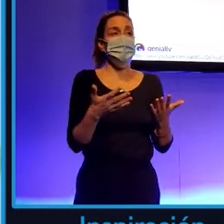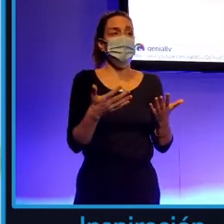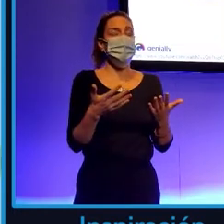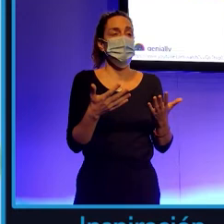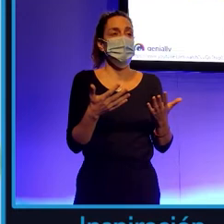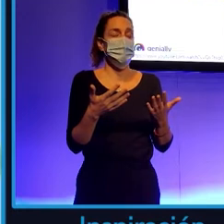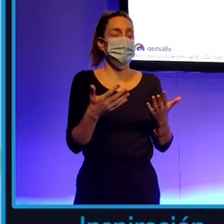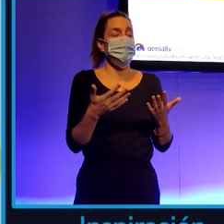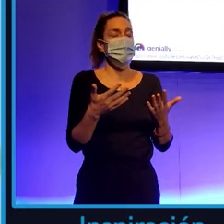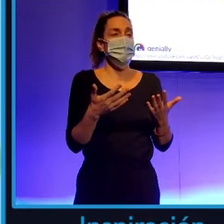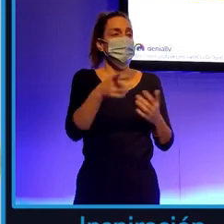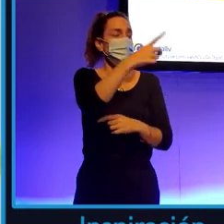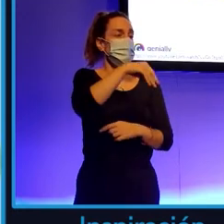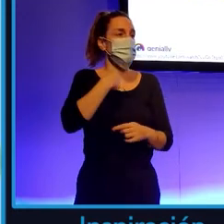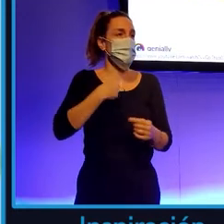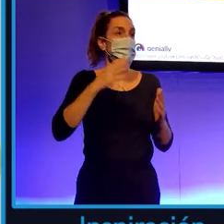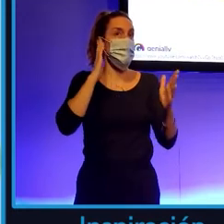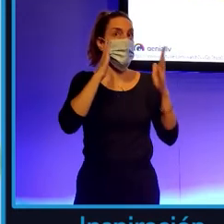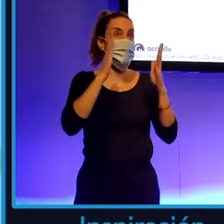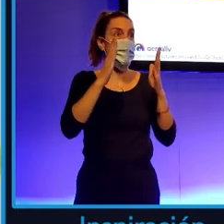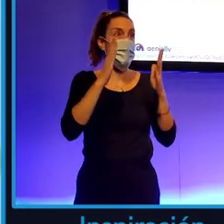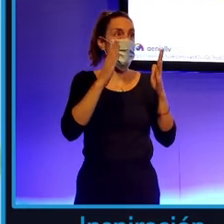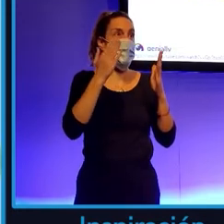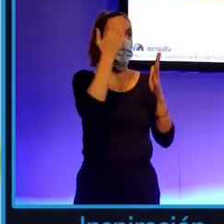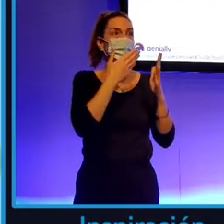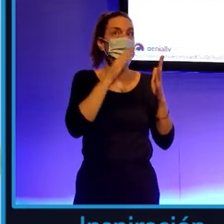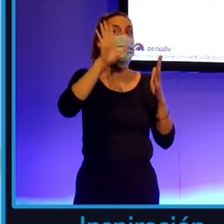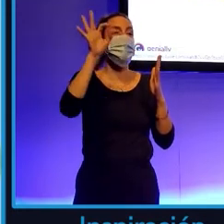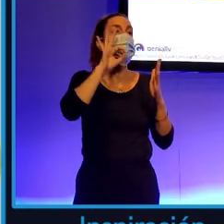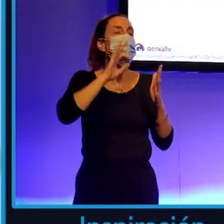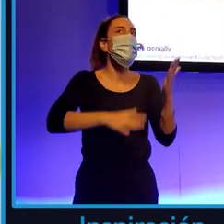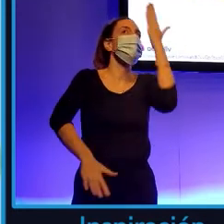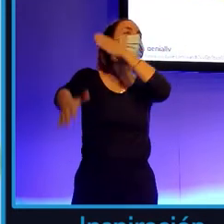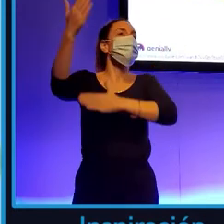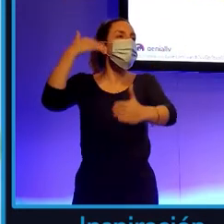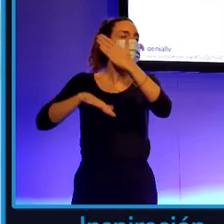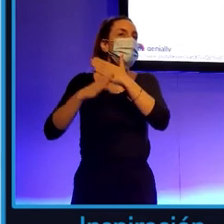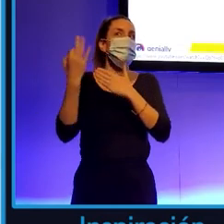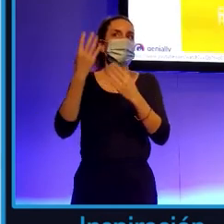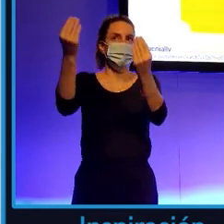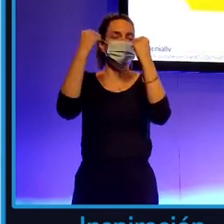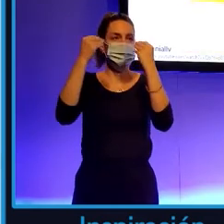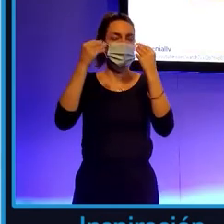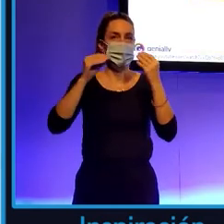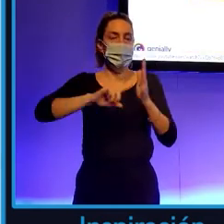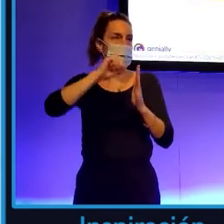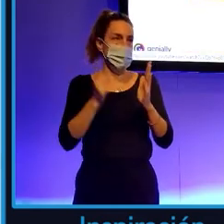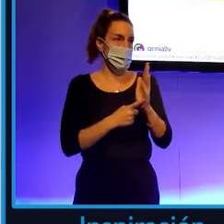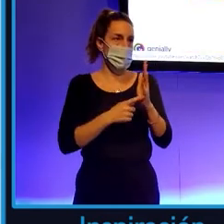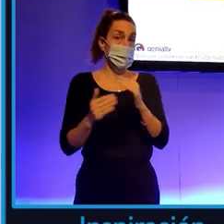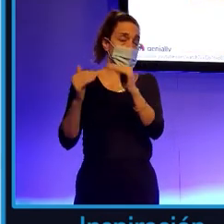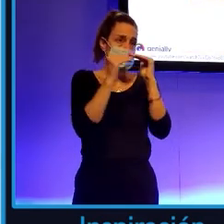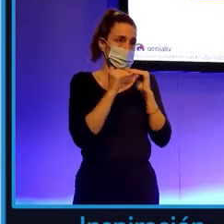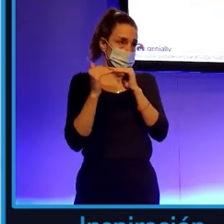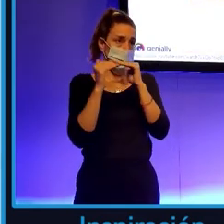estaban en la época escolar en aquellos siglos estuviesen formados de una forma homogénea y bueno pues el